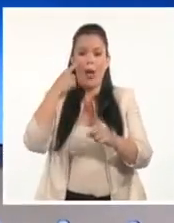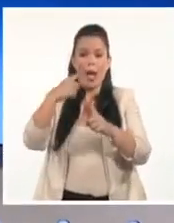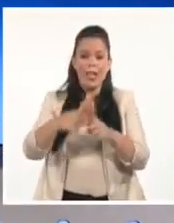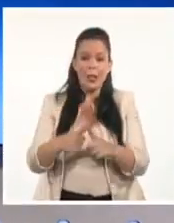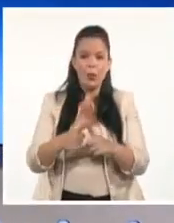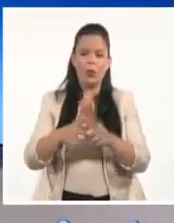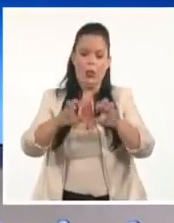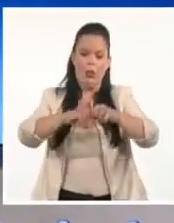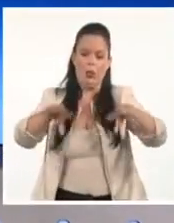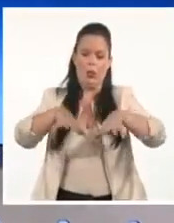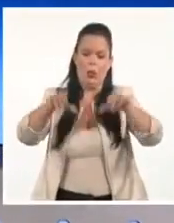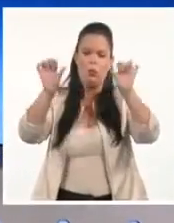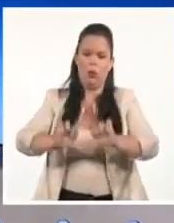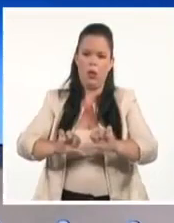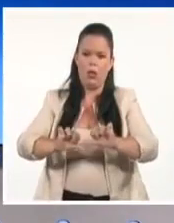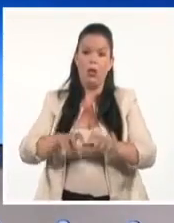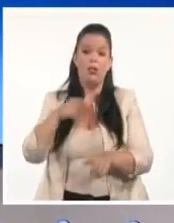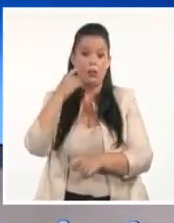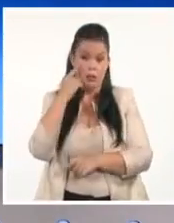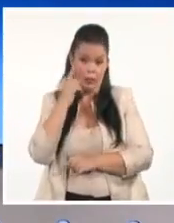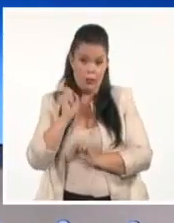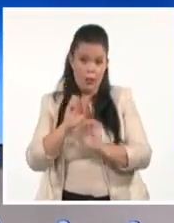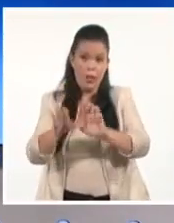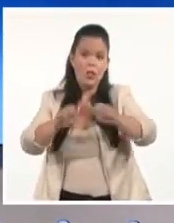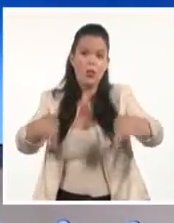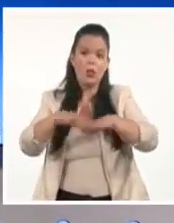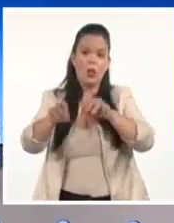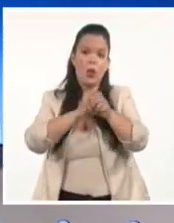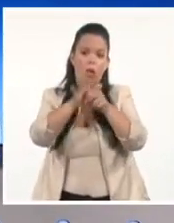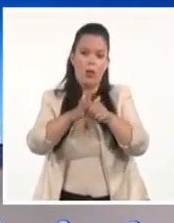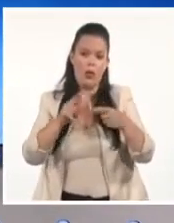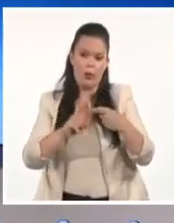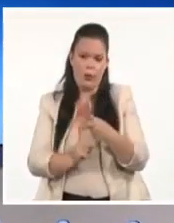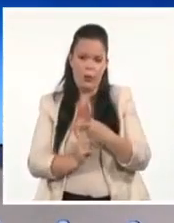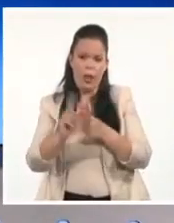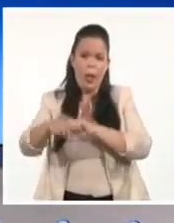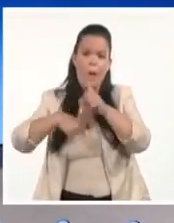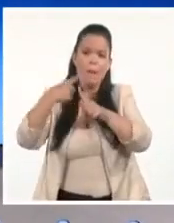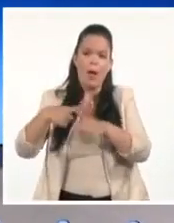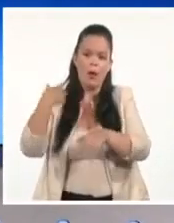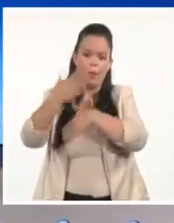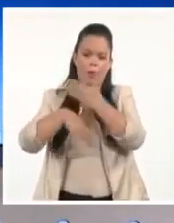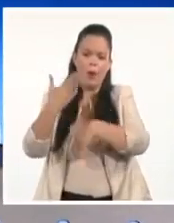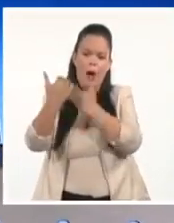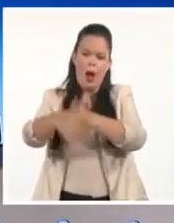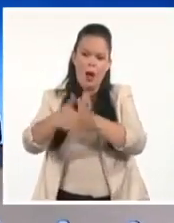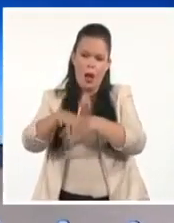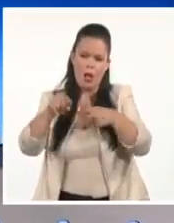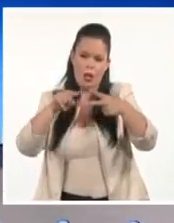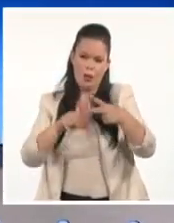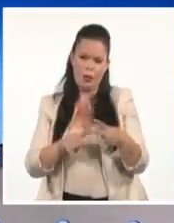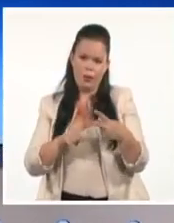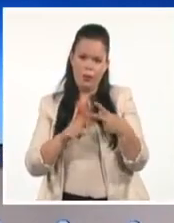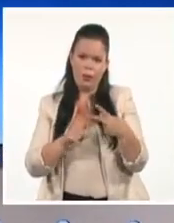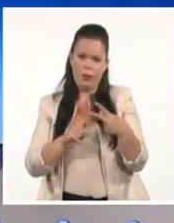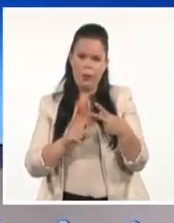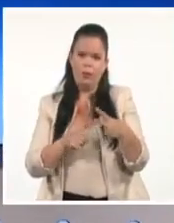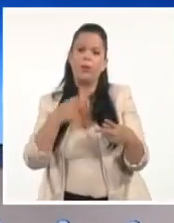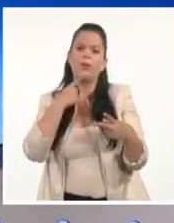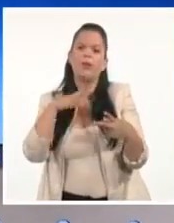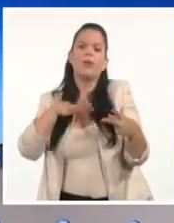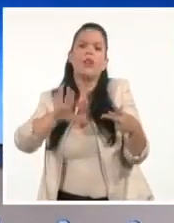COVID, calentar la calle con las manifestaciones, mostrar su opuesta represión visceral que justifique su línea de que